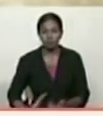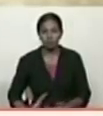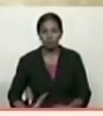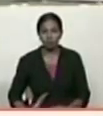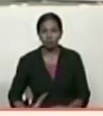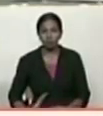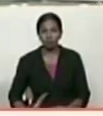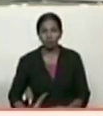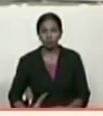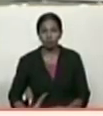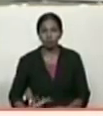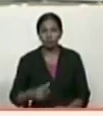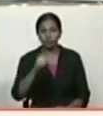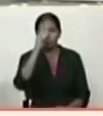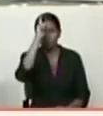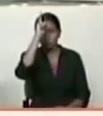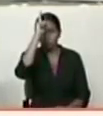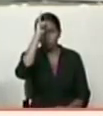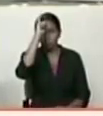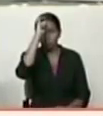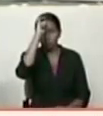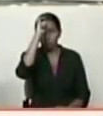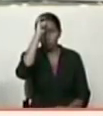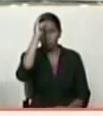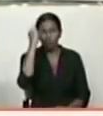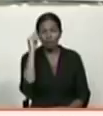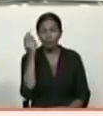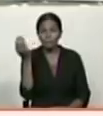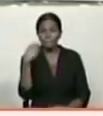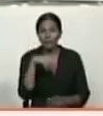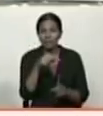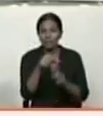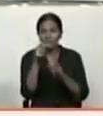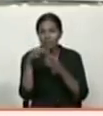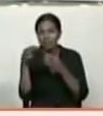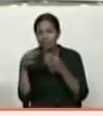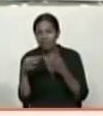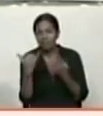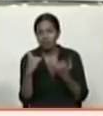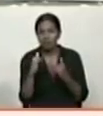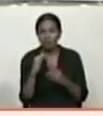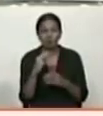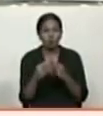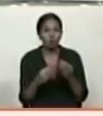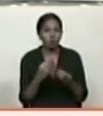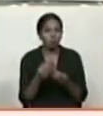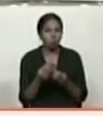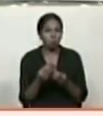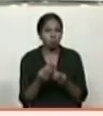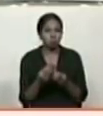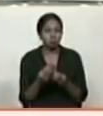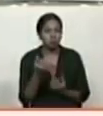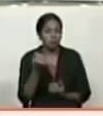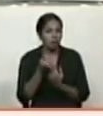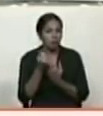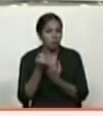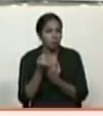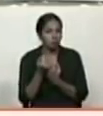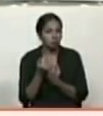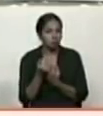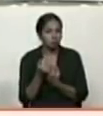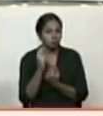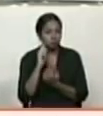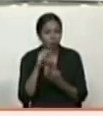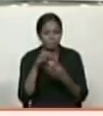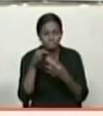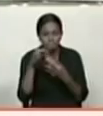El vicepresidente de Turquía fue aún más detallado, Fuat Oktay, en el mapa de cooperación. Pudimos revisar uno por